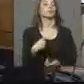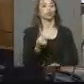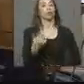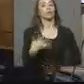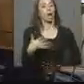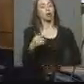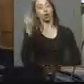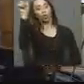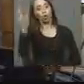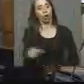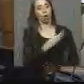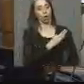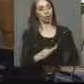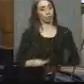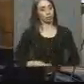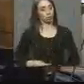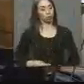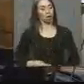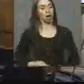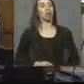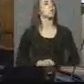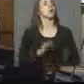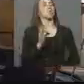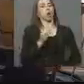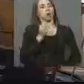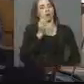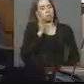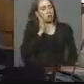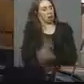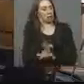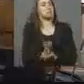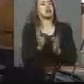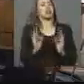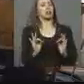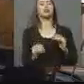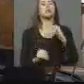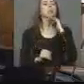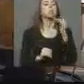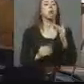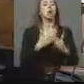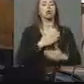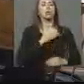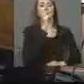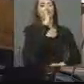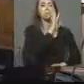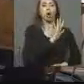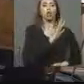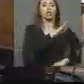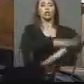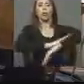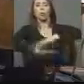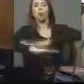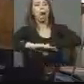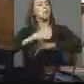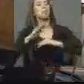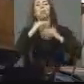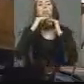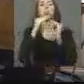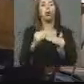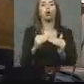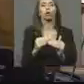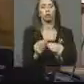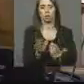Cuando un diputado actúa con esa rectitud, que no importando el color político, no importando el color político, dice esto